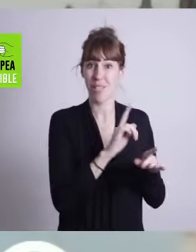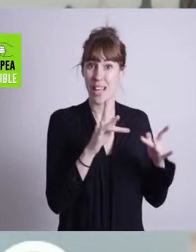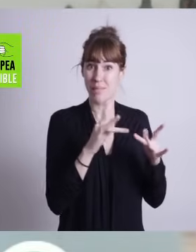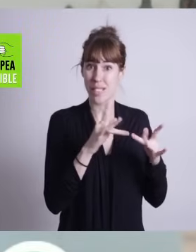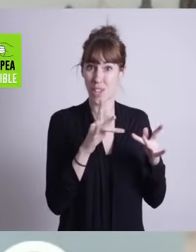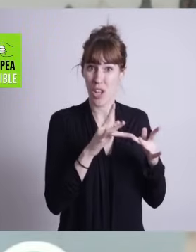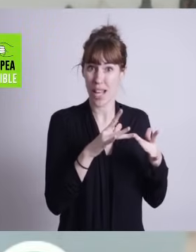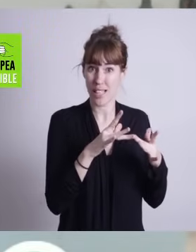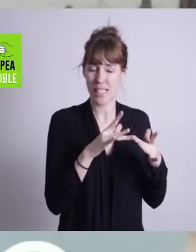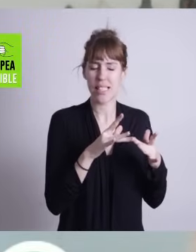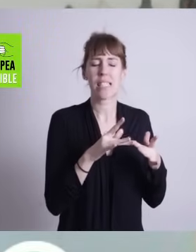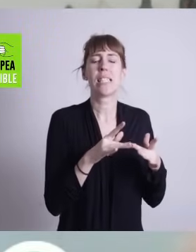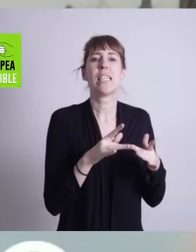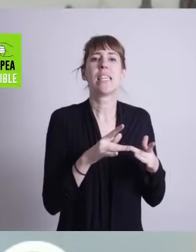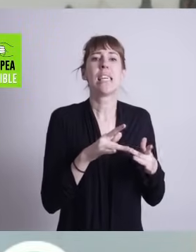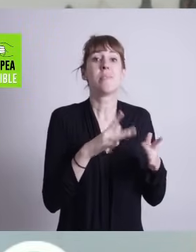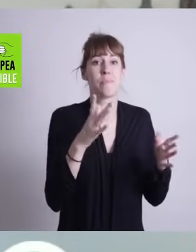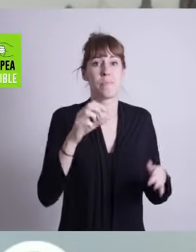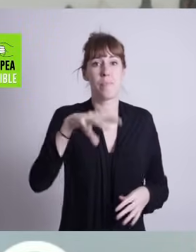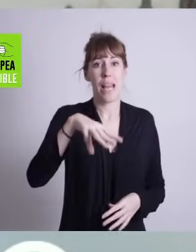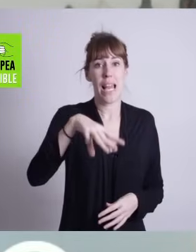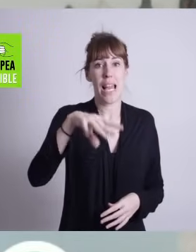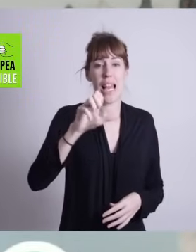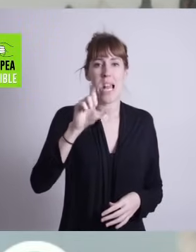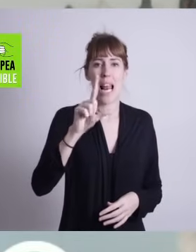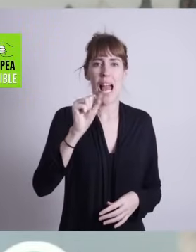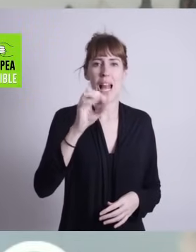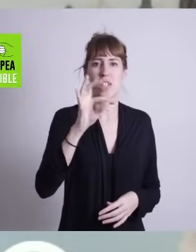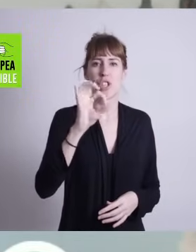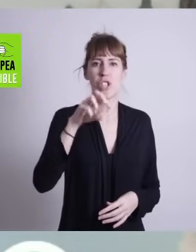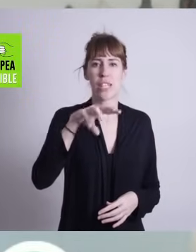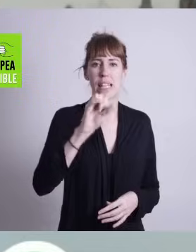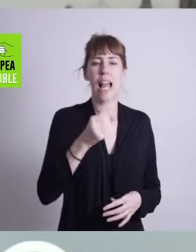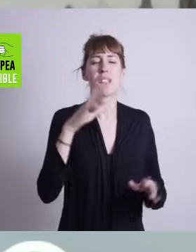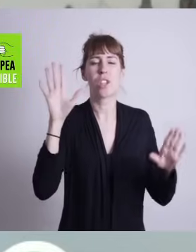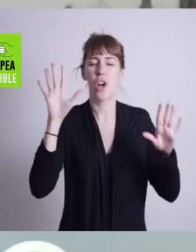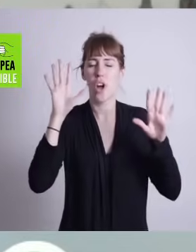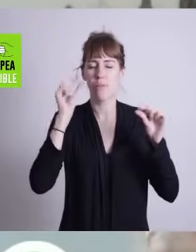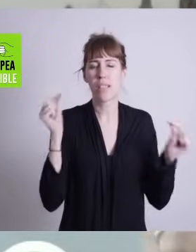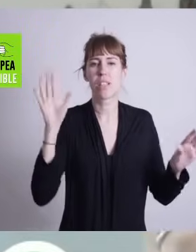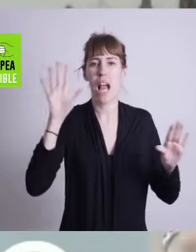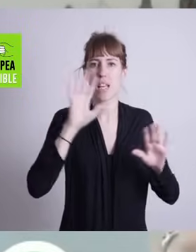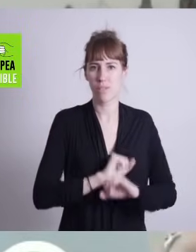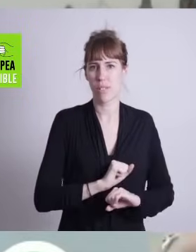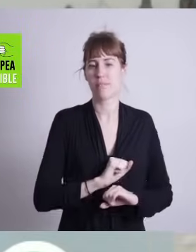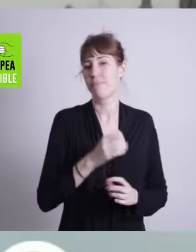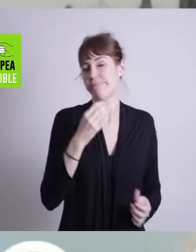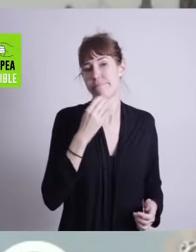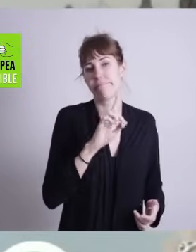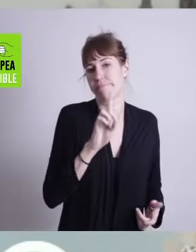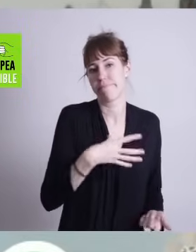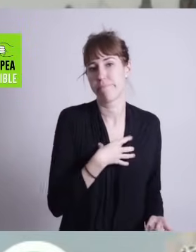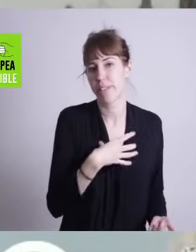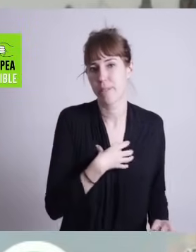el, melatonina tenemos que estar dormidos y a oscuras. no, no produce. Porque ahí se vuelve fotofóbica. Es decir,